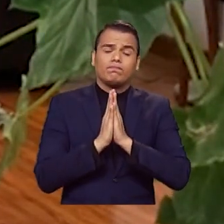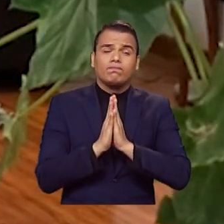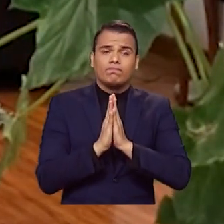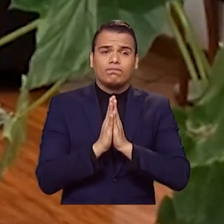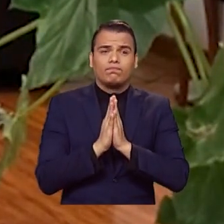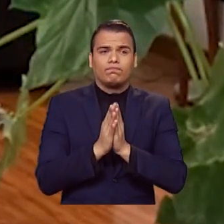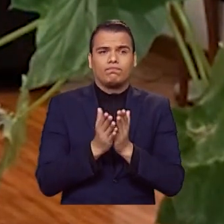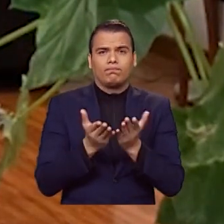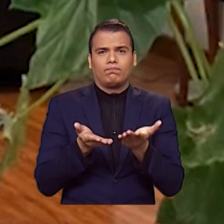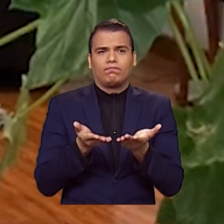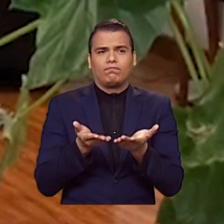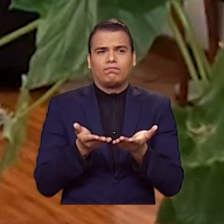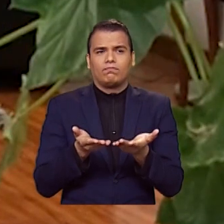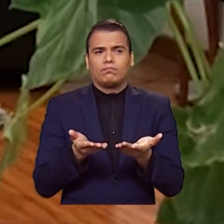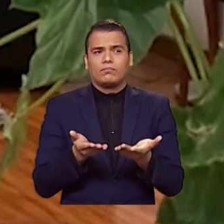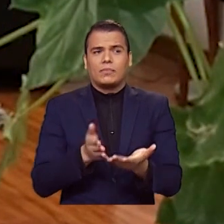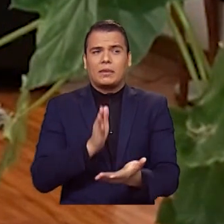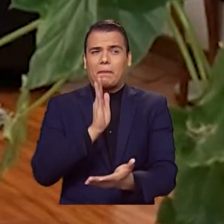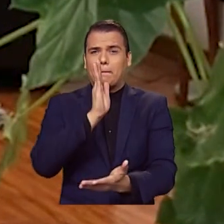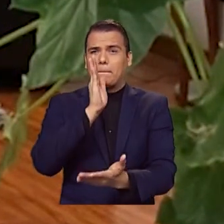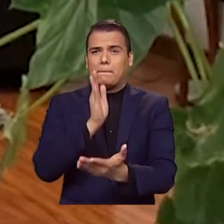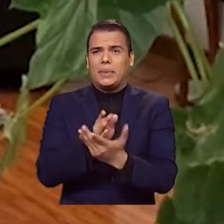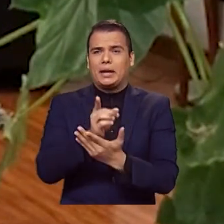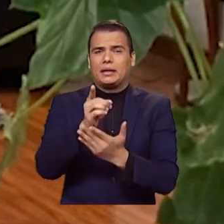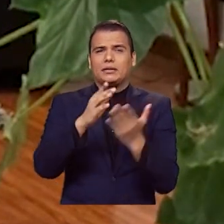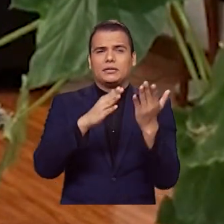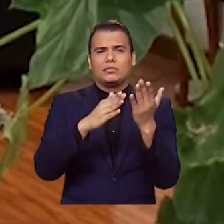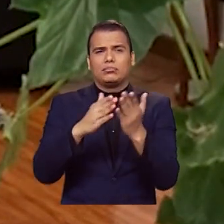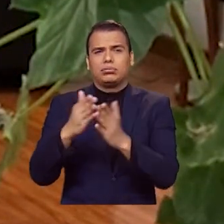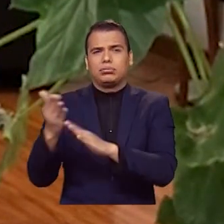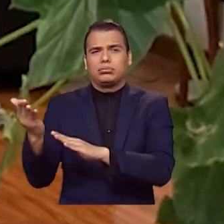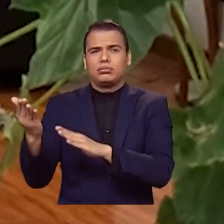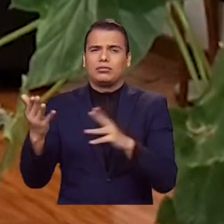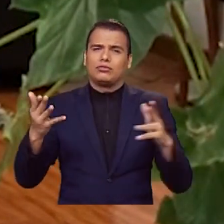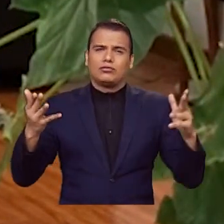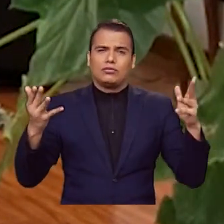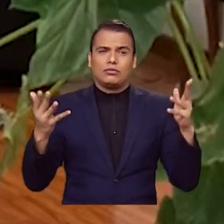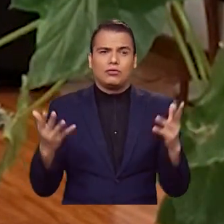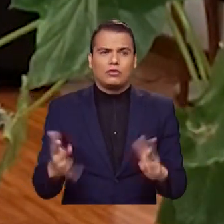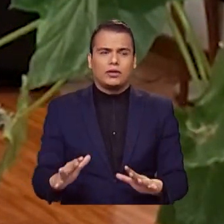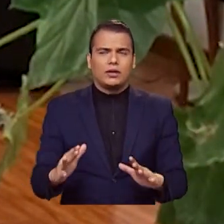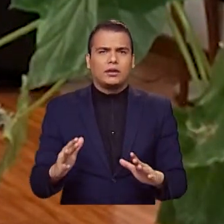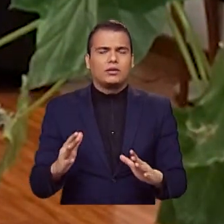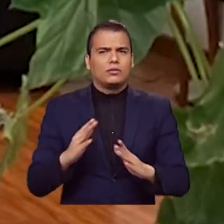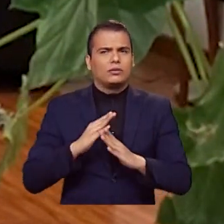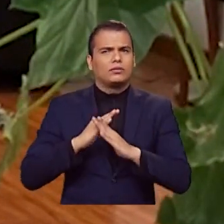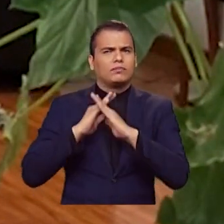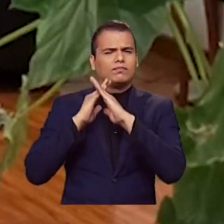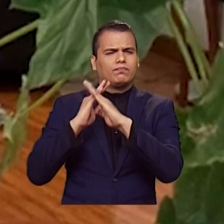nosotros evitar esa cantidad de muertos que tenemos en nuestro